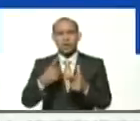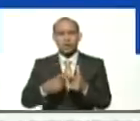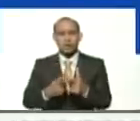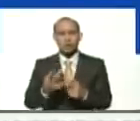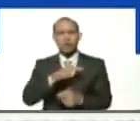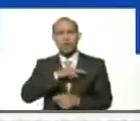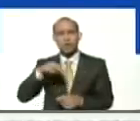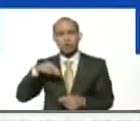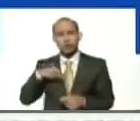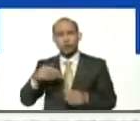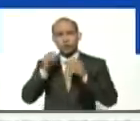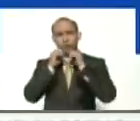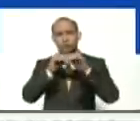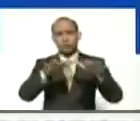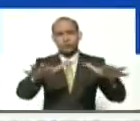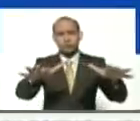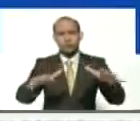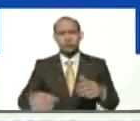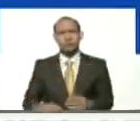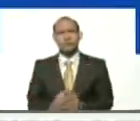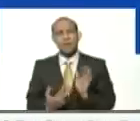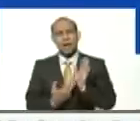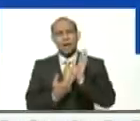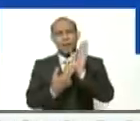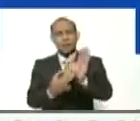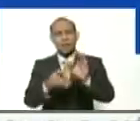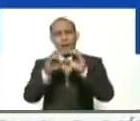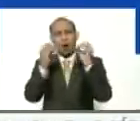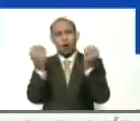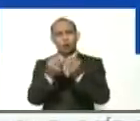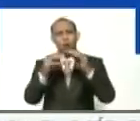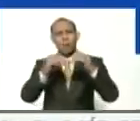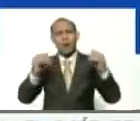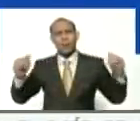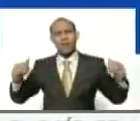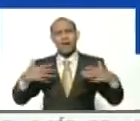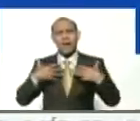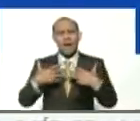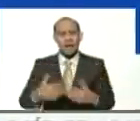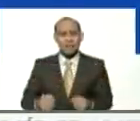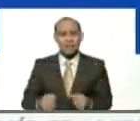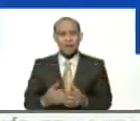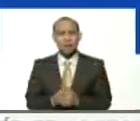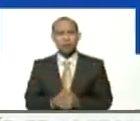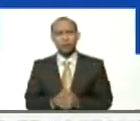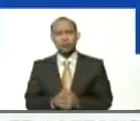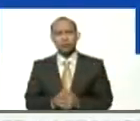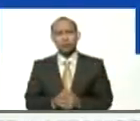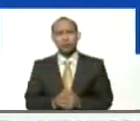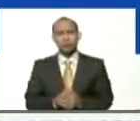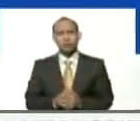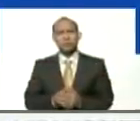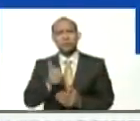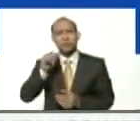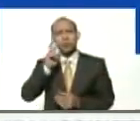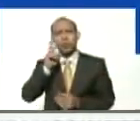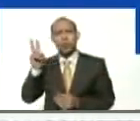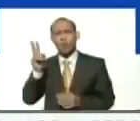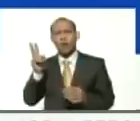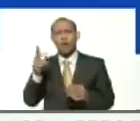transmitido al representante de la organización panamericana de la salud seguramente ustedes verán imágenes allí